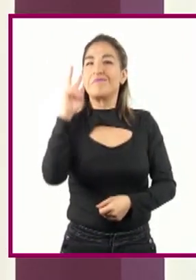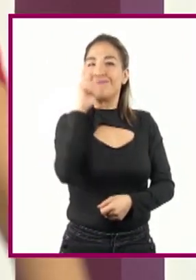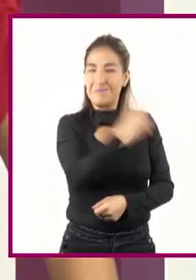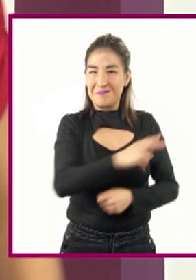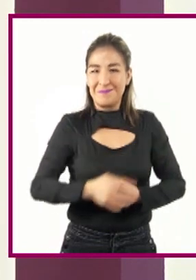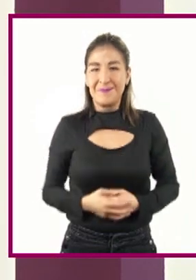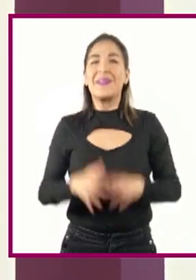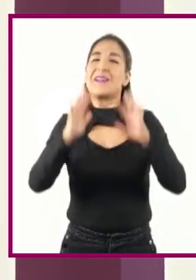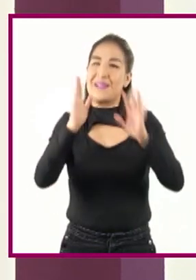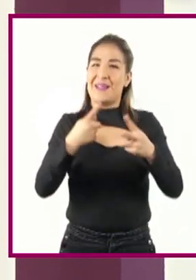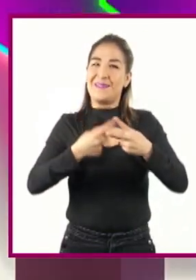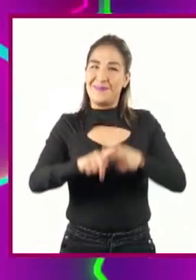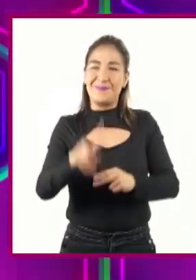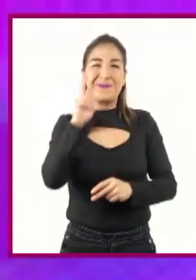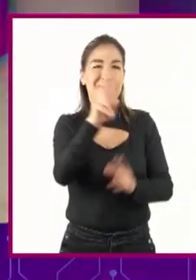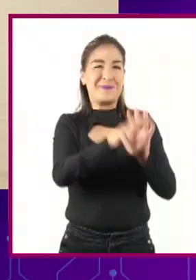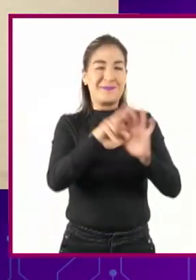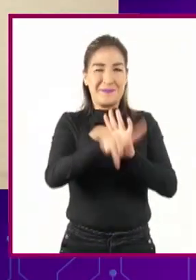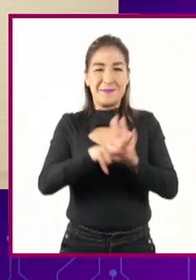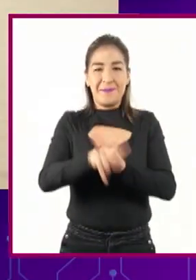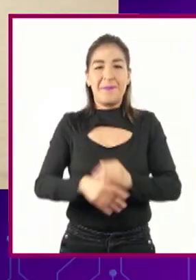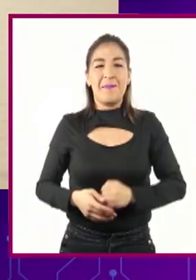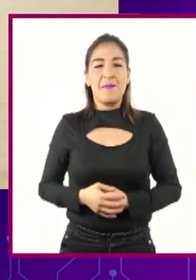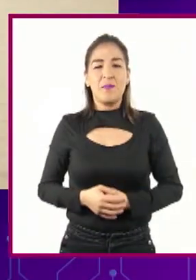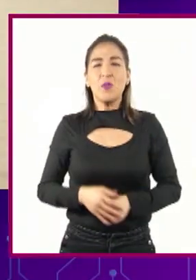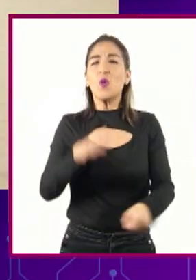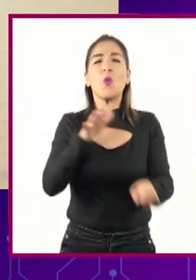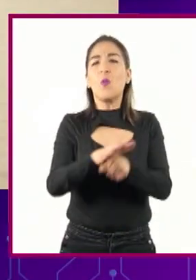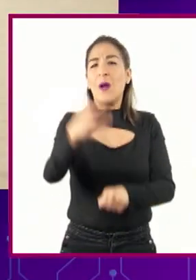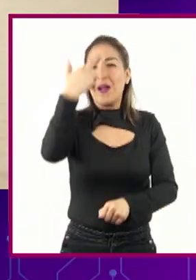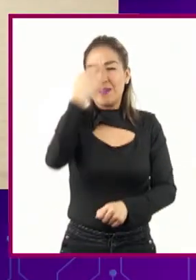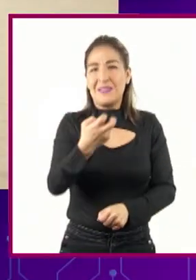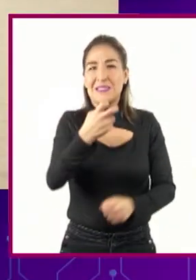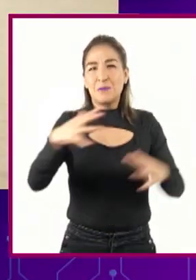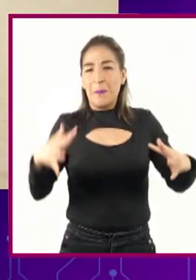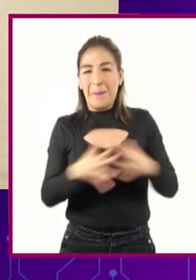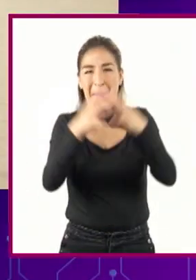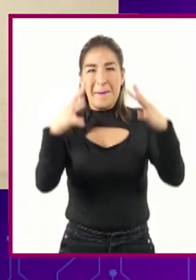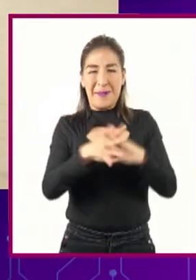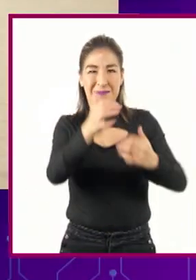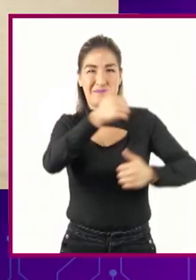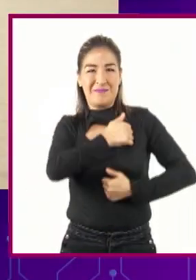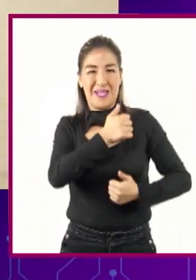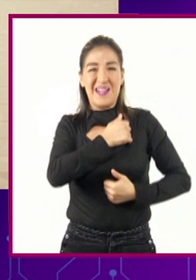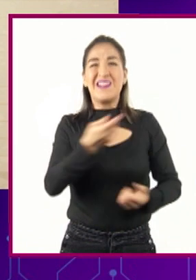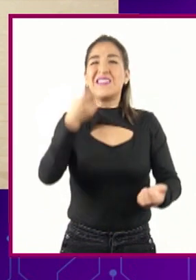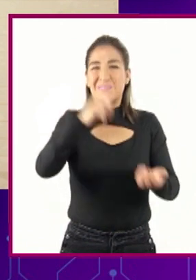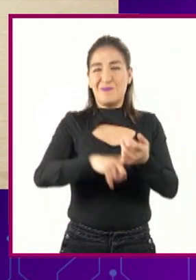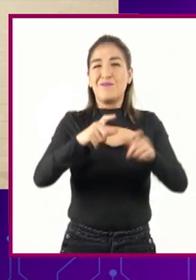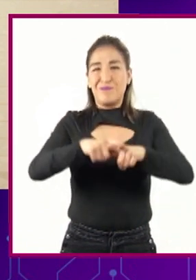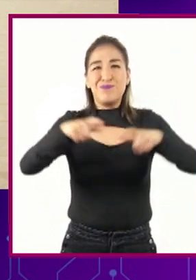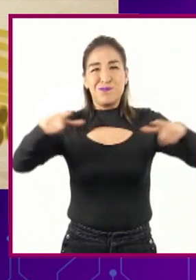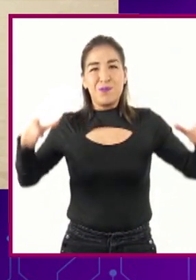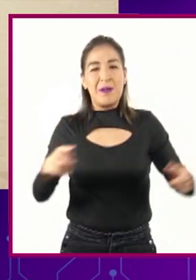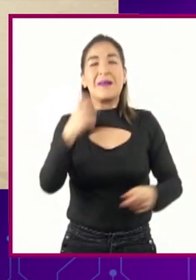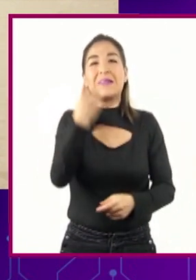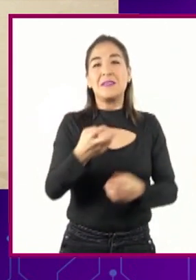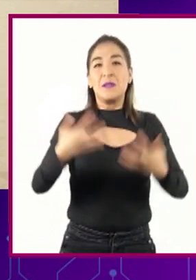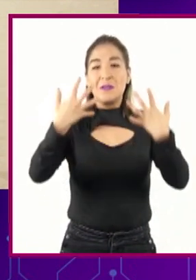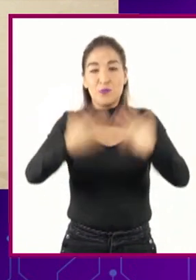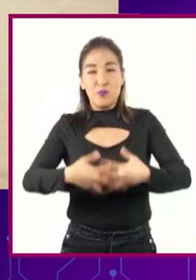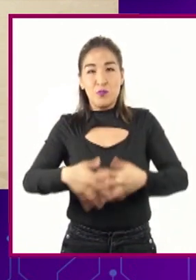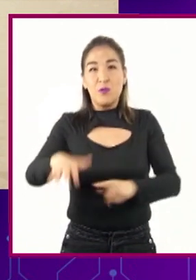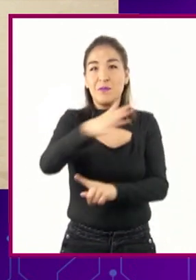Ahora sí, corre video. Una de las consecuencias de este enfrentamiento militar a gran escala fue que la industria de